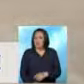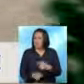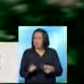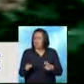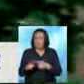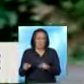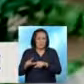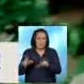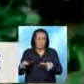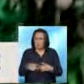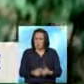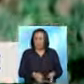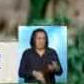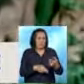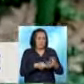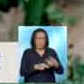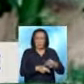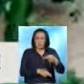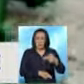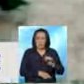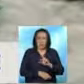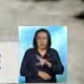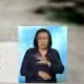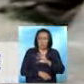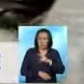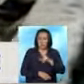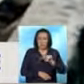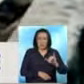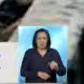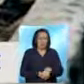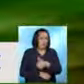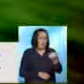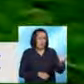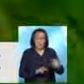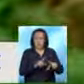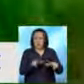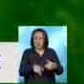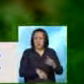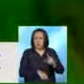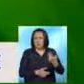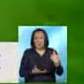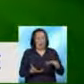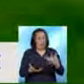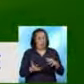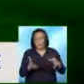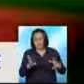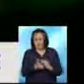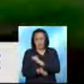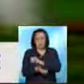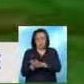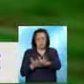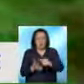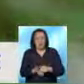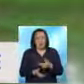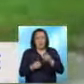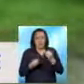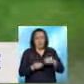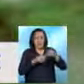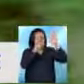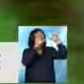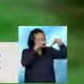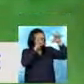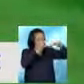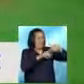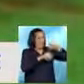Diferentes zonas como Huarochirí y Ricardo Palma son algunas de las más afectadas, donde las intensas lluvias y deslizamientos de piedra y